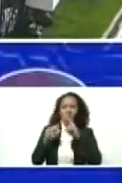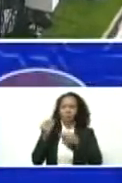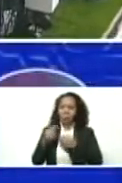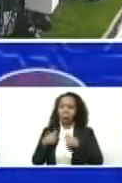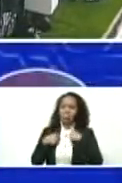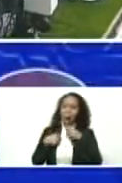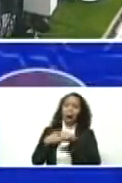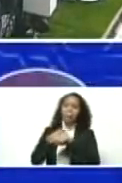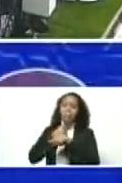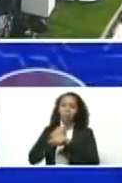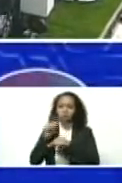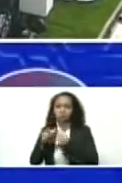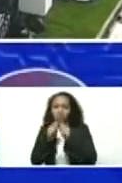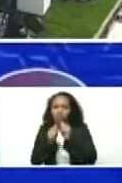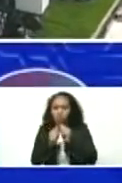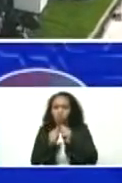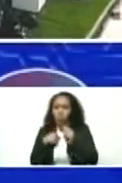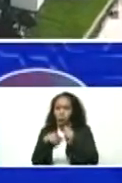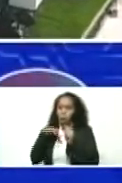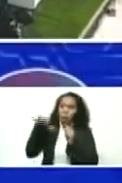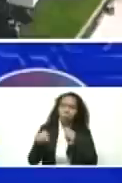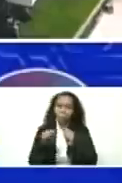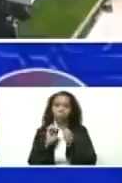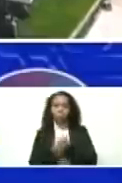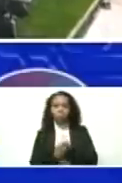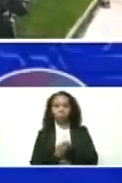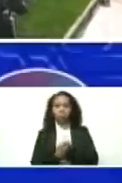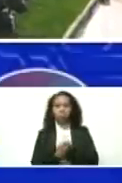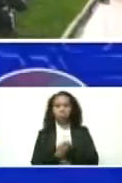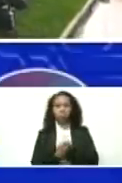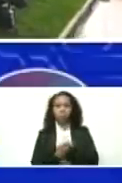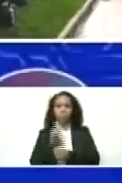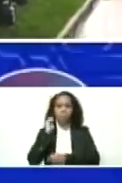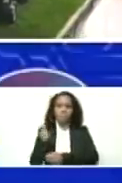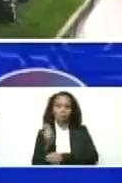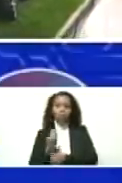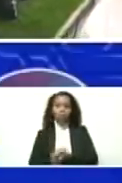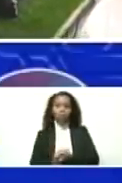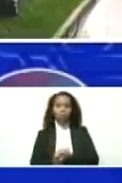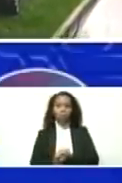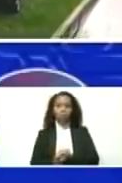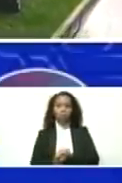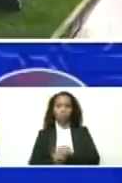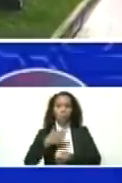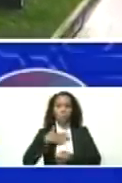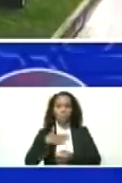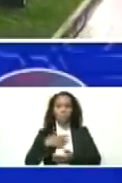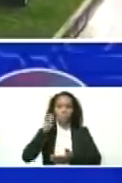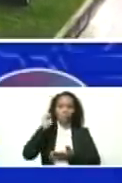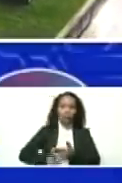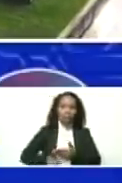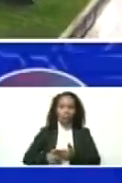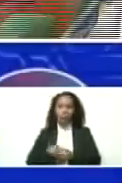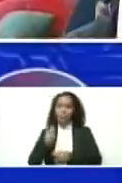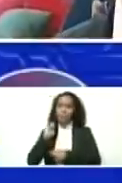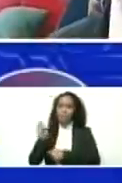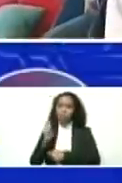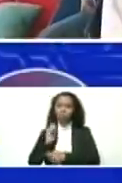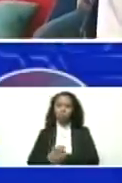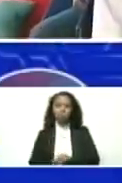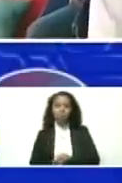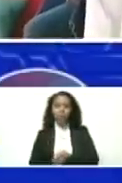gusta, lo compro, pago desde mi tarjeta, y